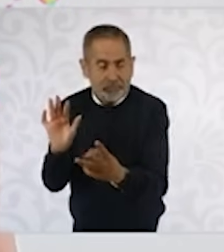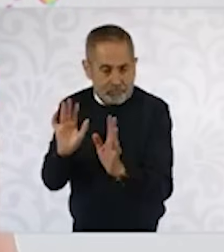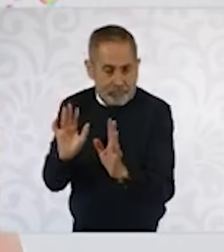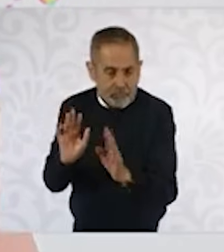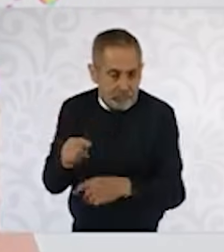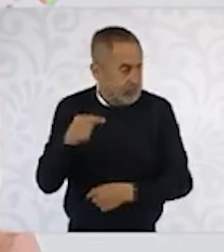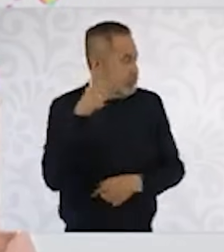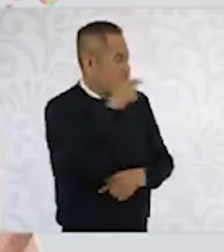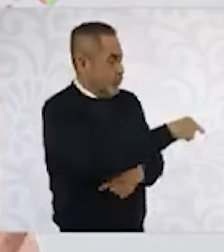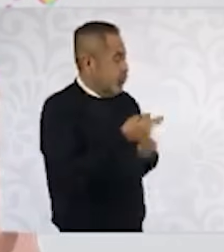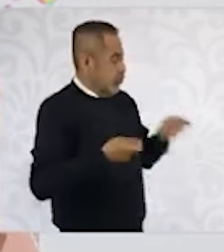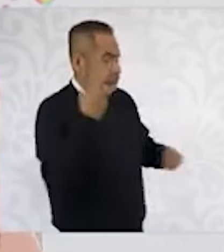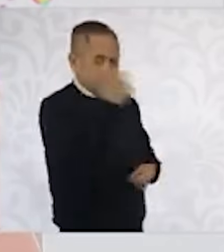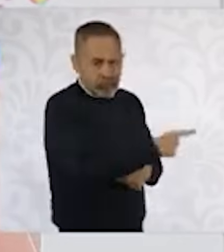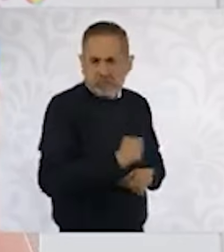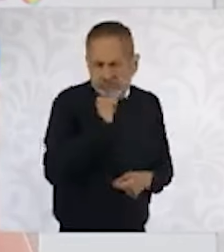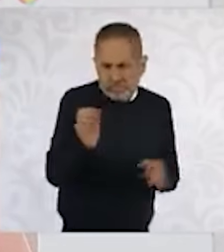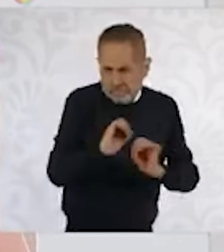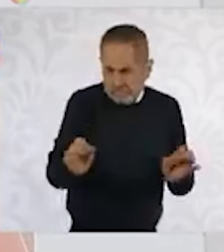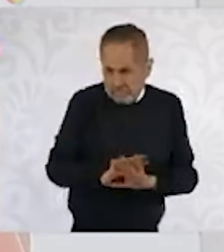Pero no había línea entonces, ¿verdad?